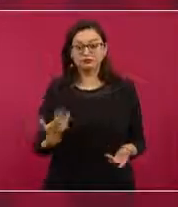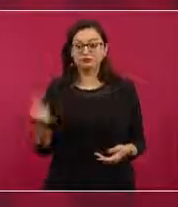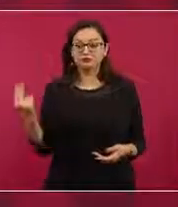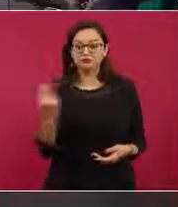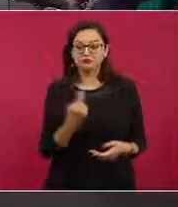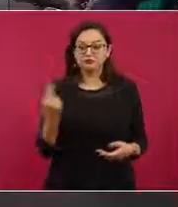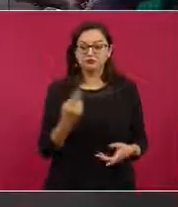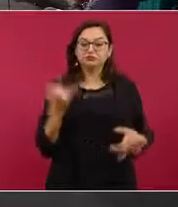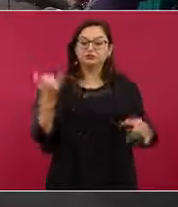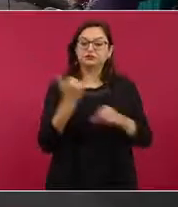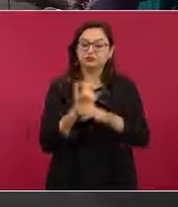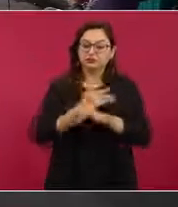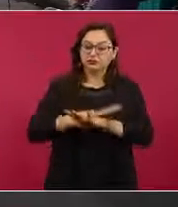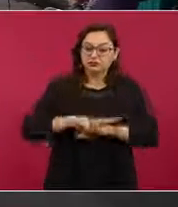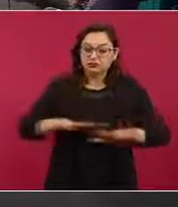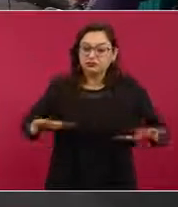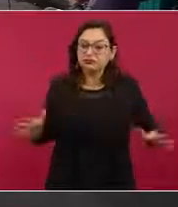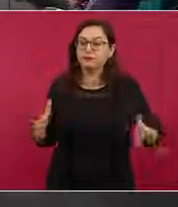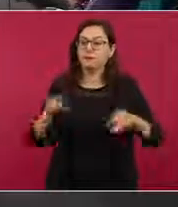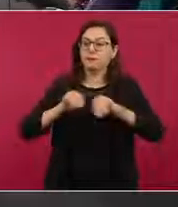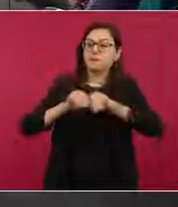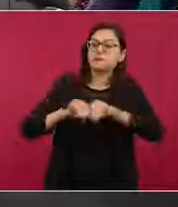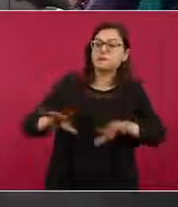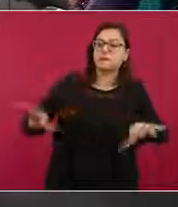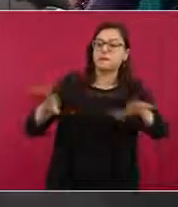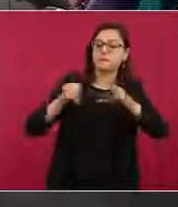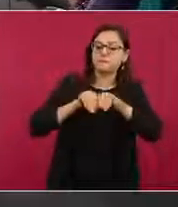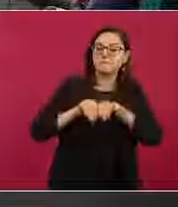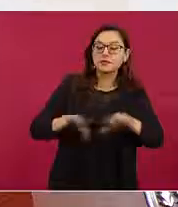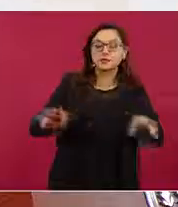informar, orientar y concientizar.